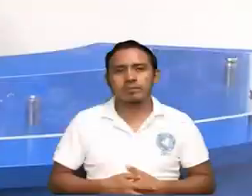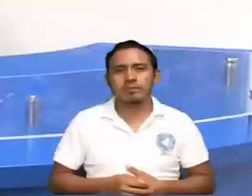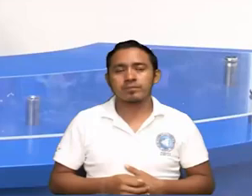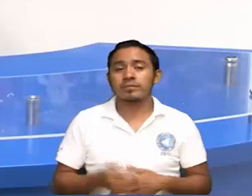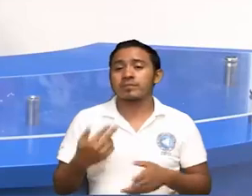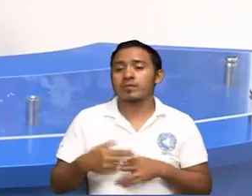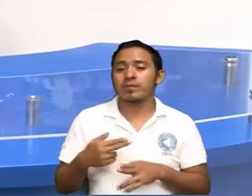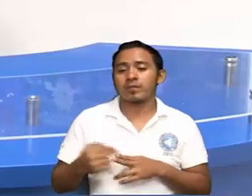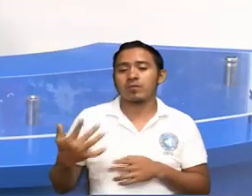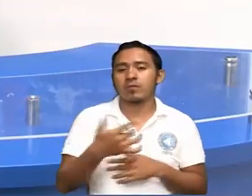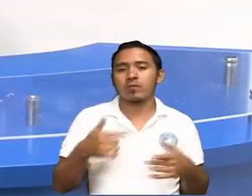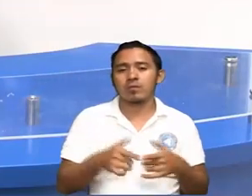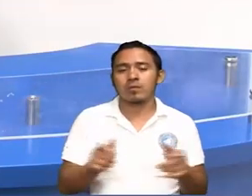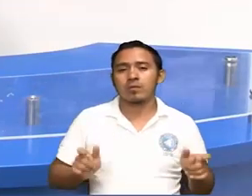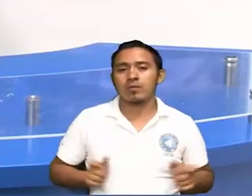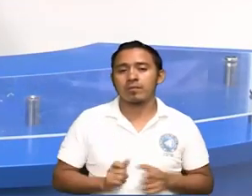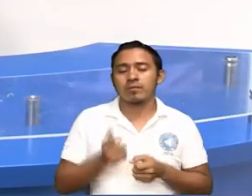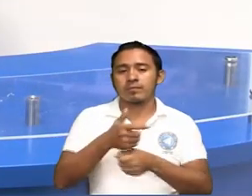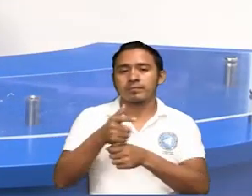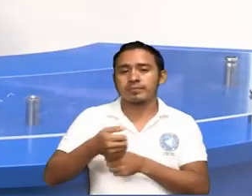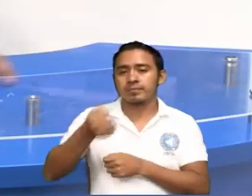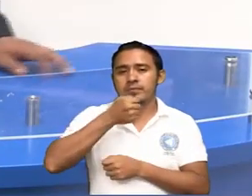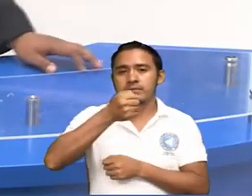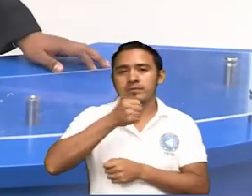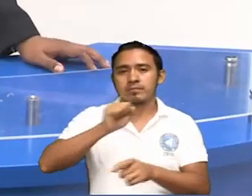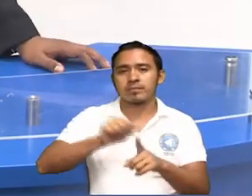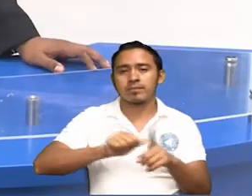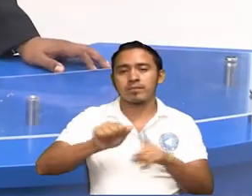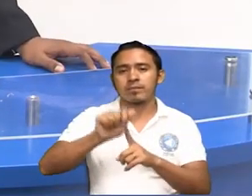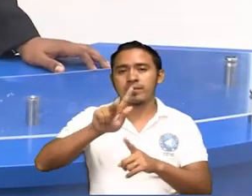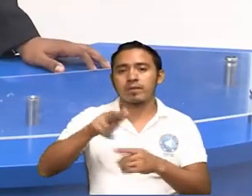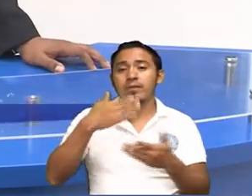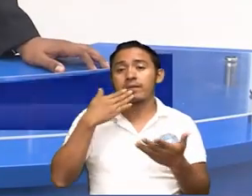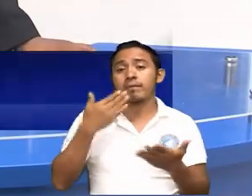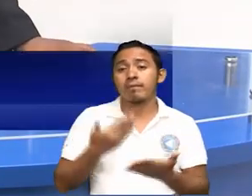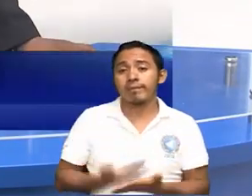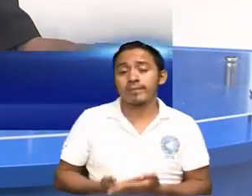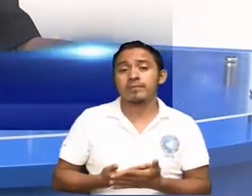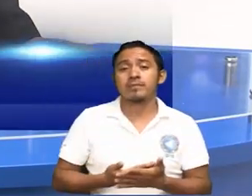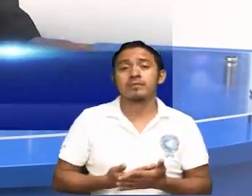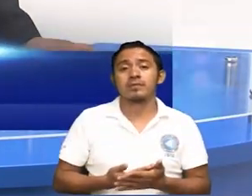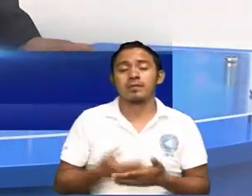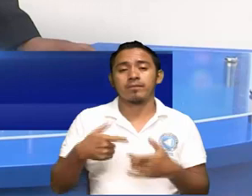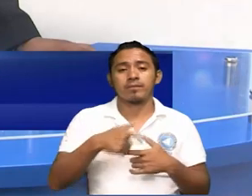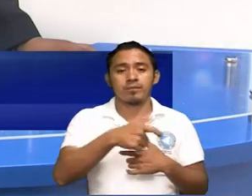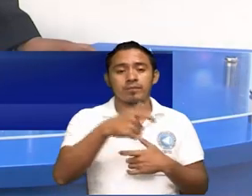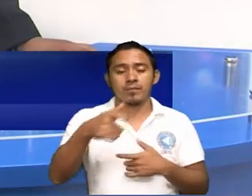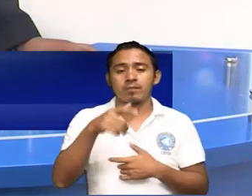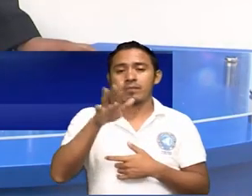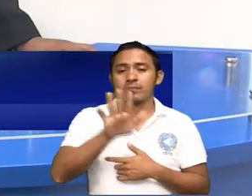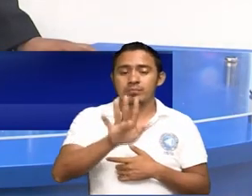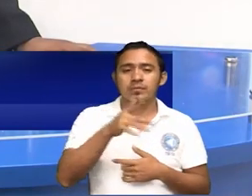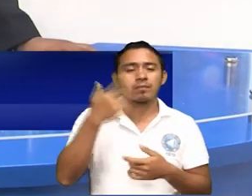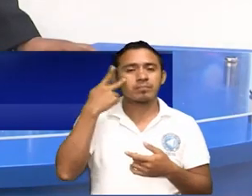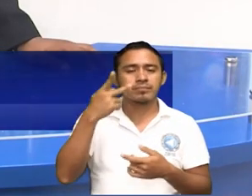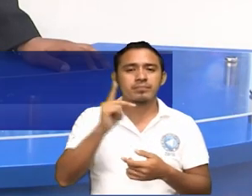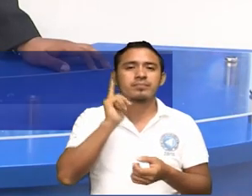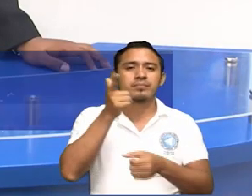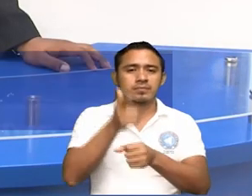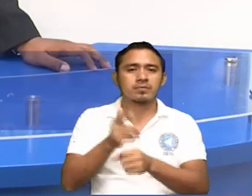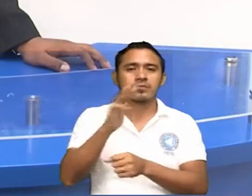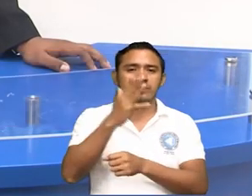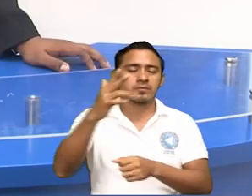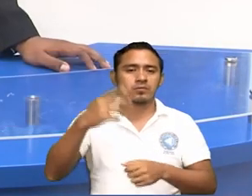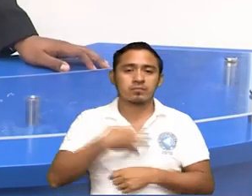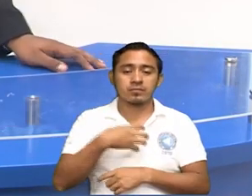A nombre de todo el equipo que hace posible la transmisión de Noticias Asamblea TV, le agradecemos su fiel compañía. Le invitamos a que se quede en sintonía del canal parlamentario.